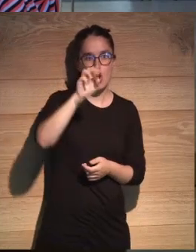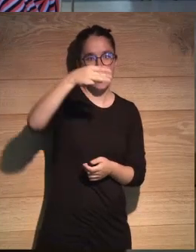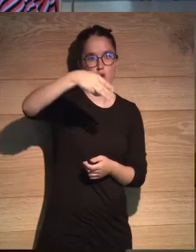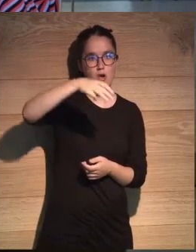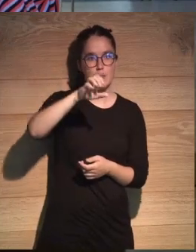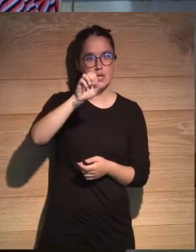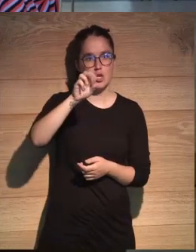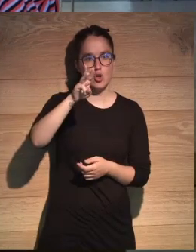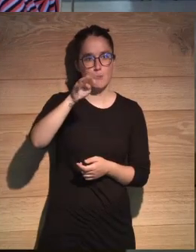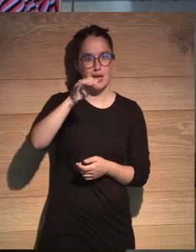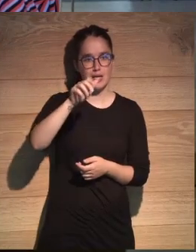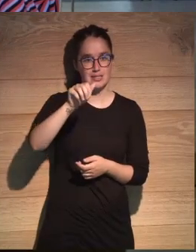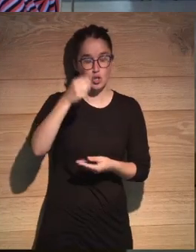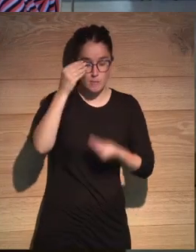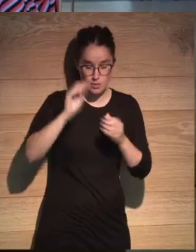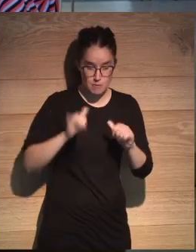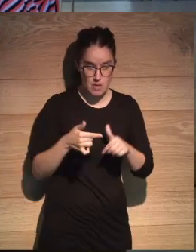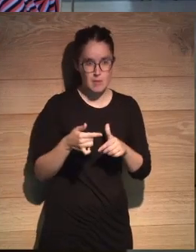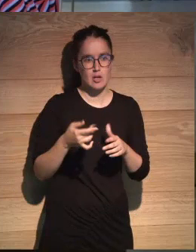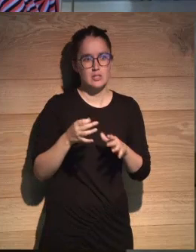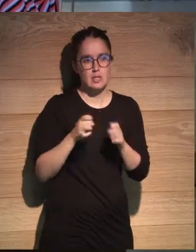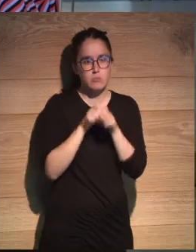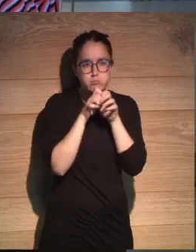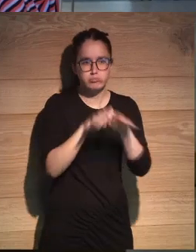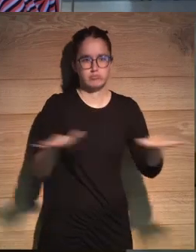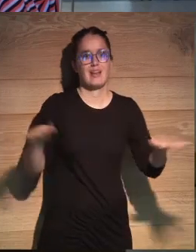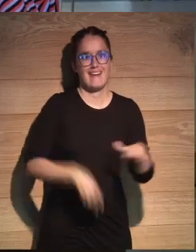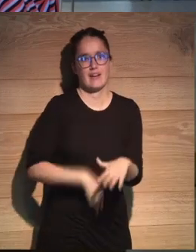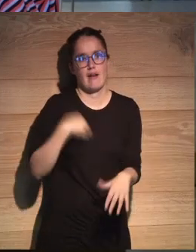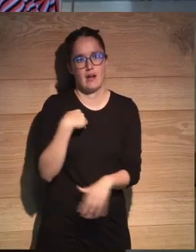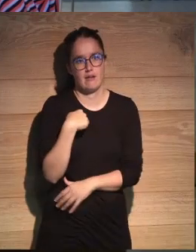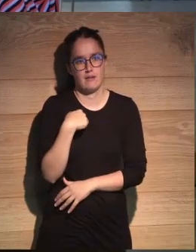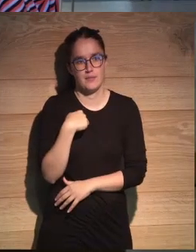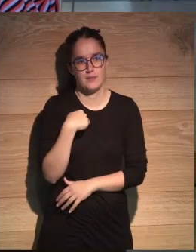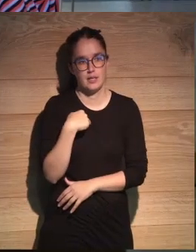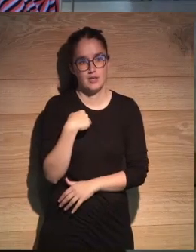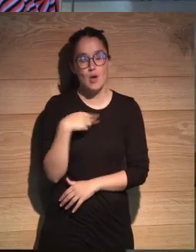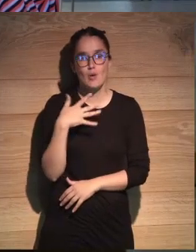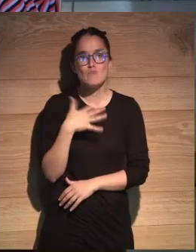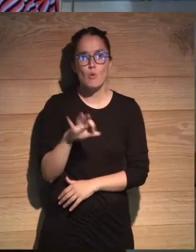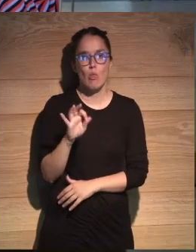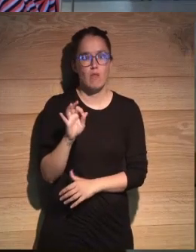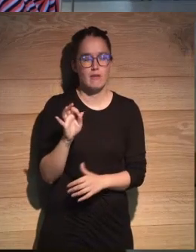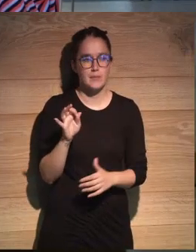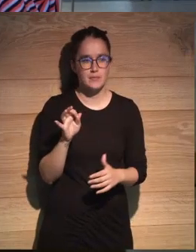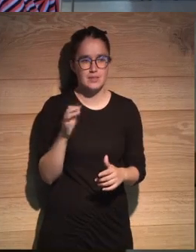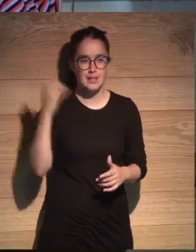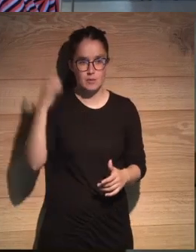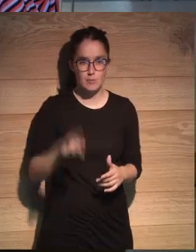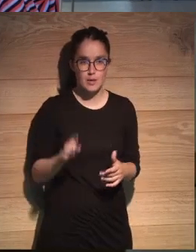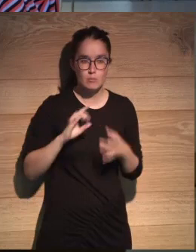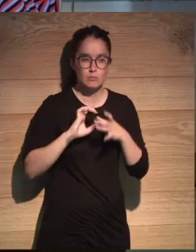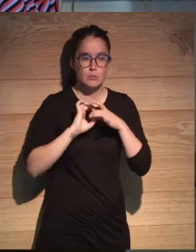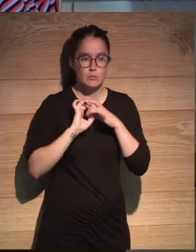que empezó siendo en esa burbuja, pero que sí que se ha amplificado a la población general. Incluso puede también que tenga